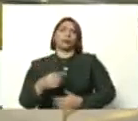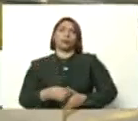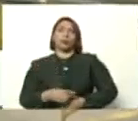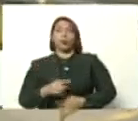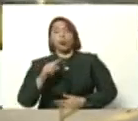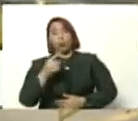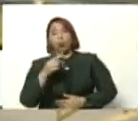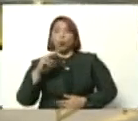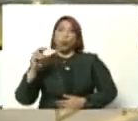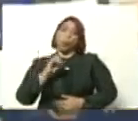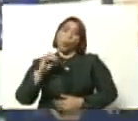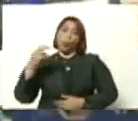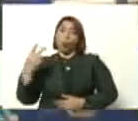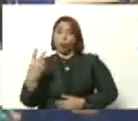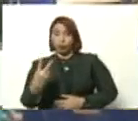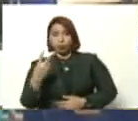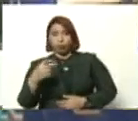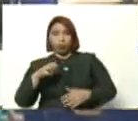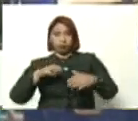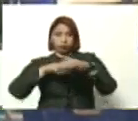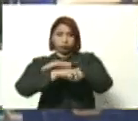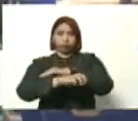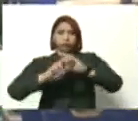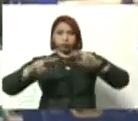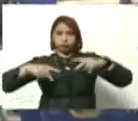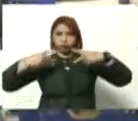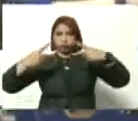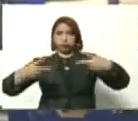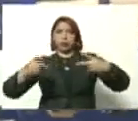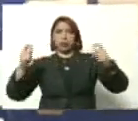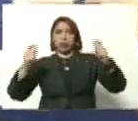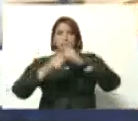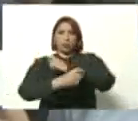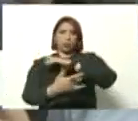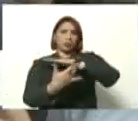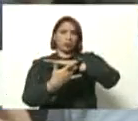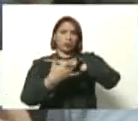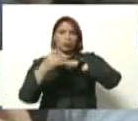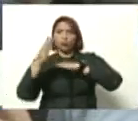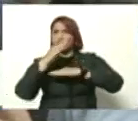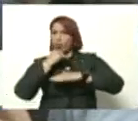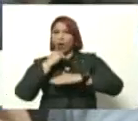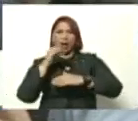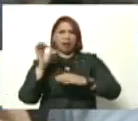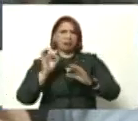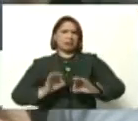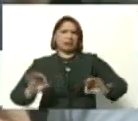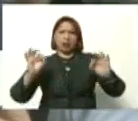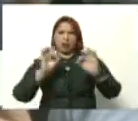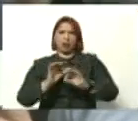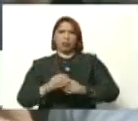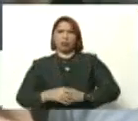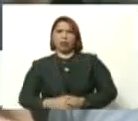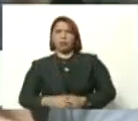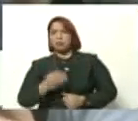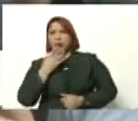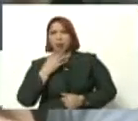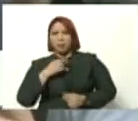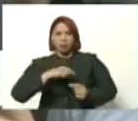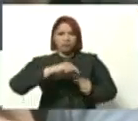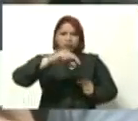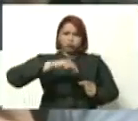primeros dos vagones totalmente actualizados. Se cambió tecnológicamente, no requiere catenaria, no requiere tercer riel. Va a